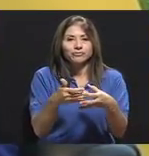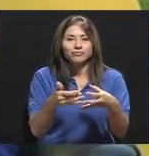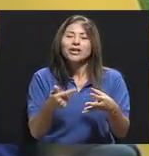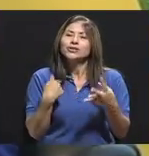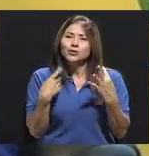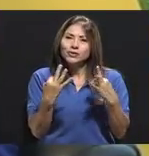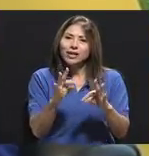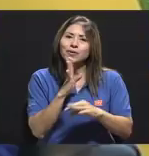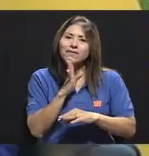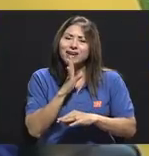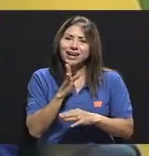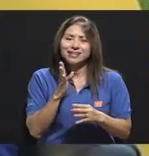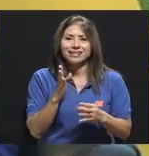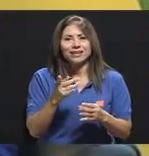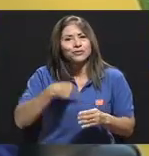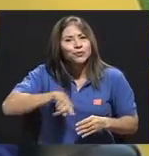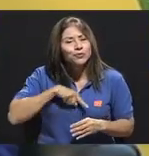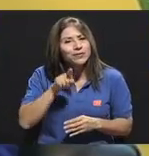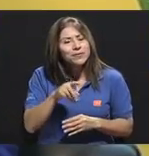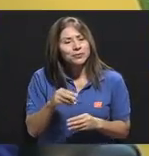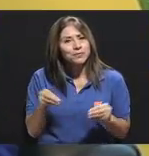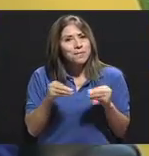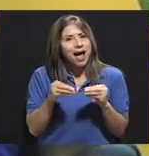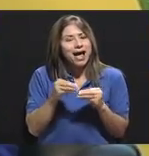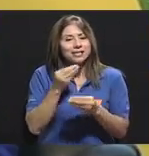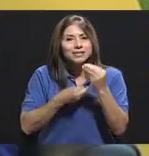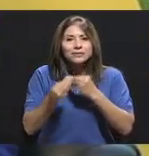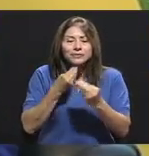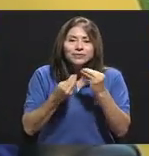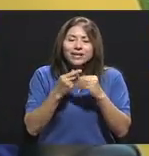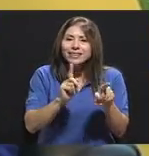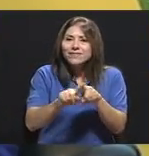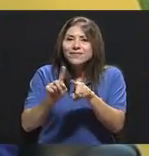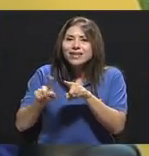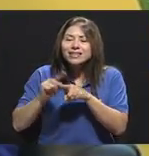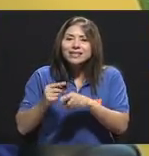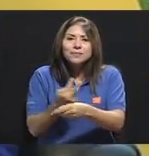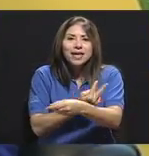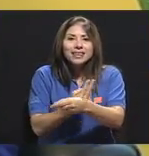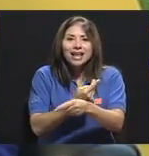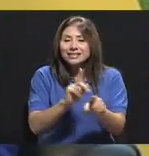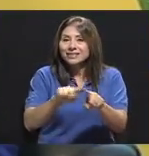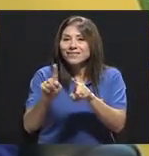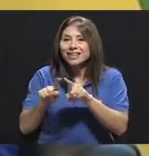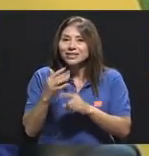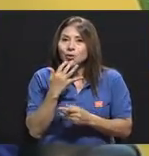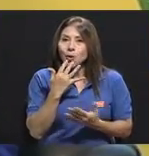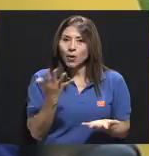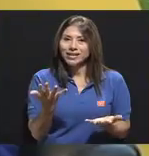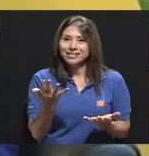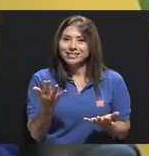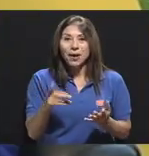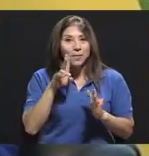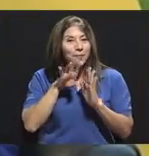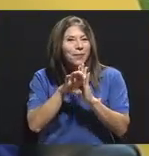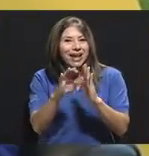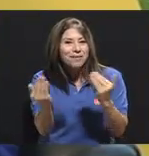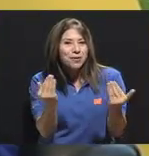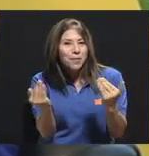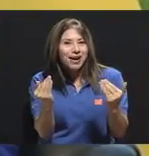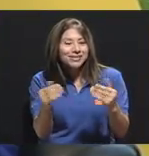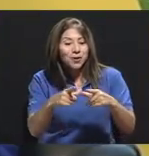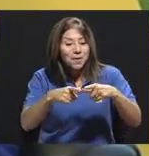la importancia que incorporemos más en nuestra alimentación eh vegetales de diferentes colores ese plato tiene que ser como un arcoiris verdad